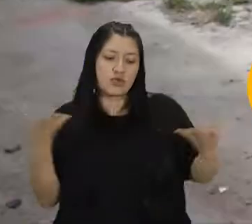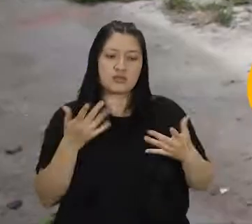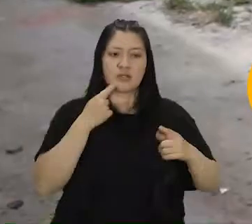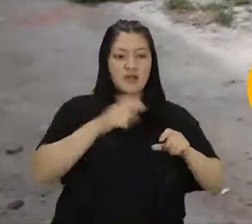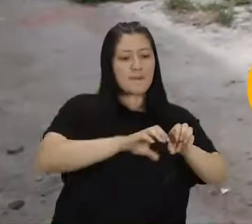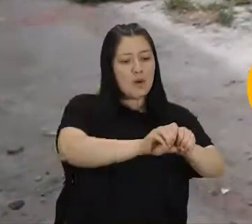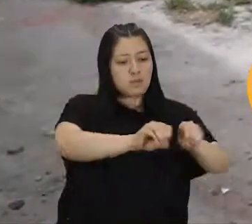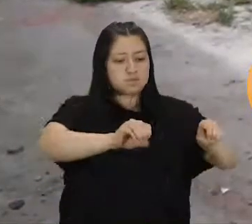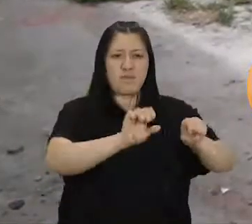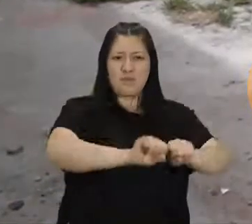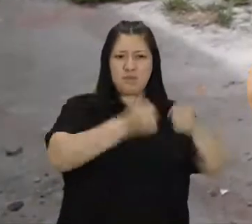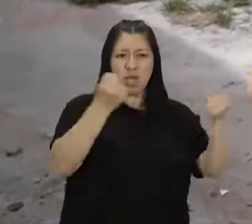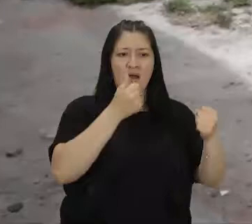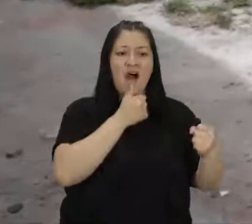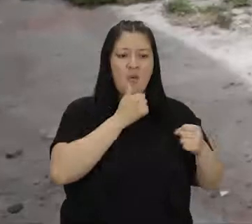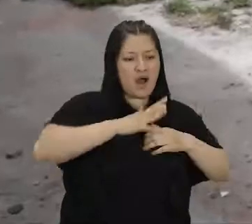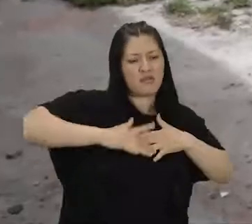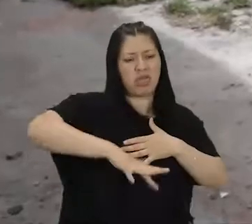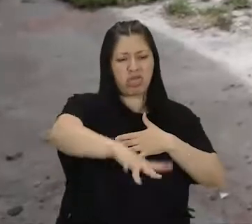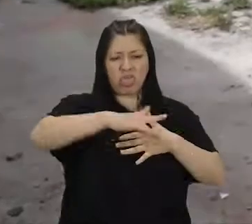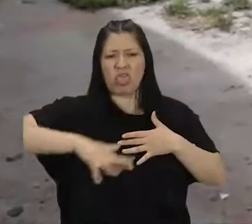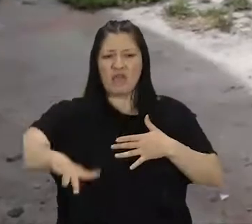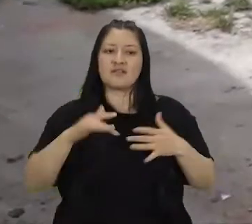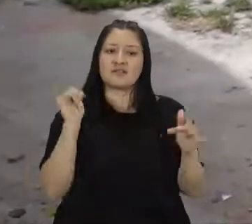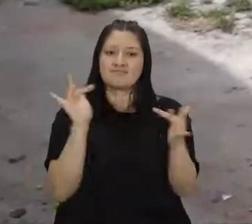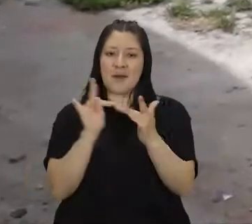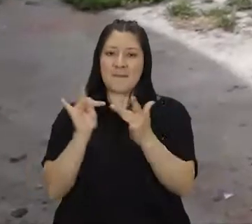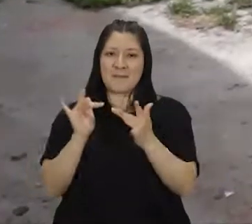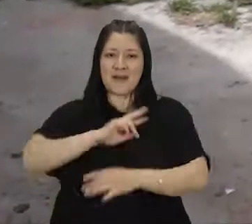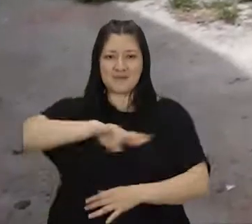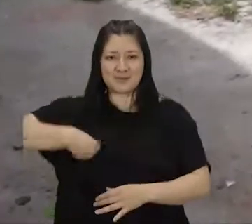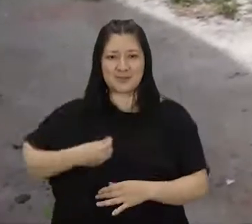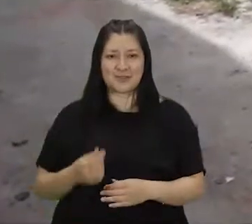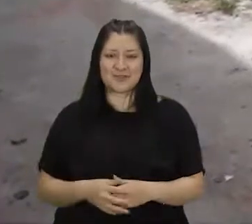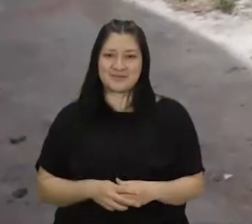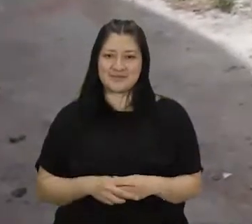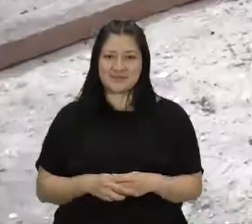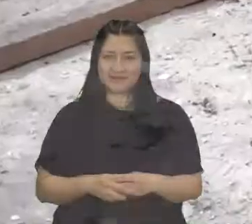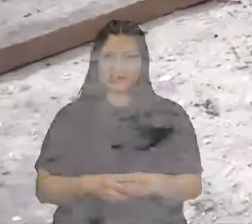tenemos afectaciones en las tuberías de acueducto.